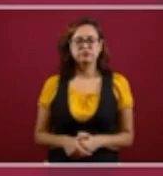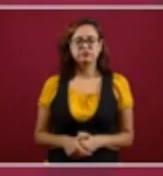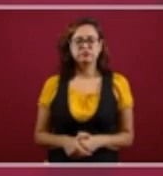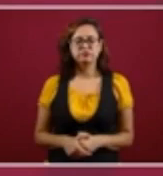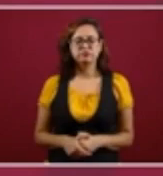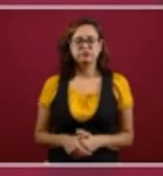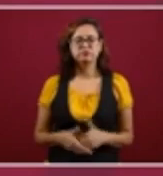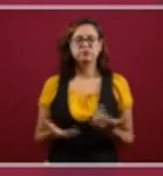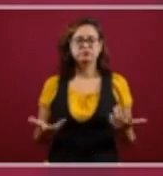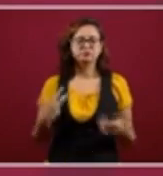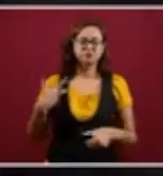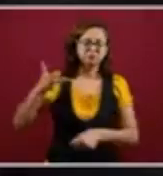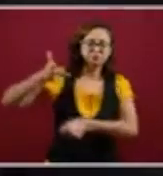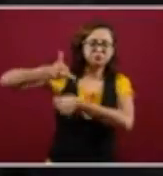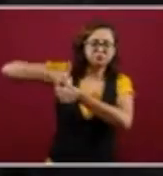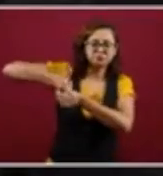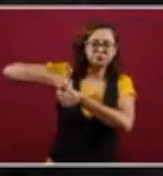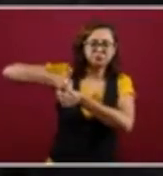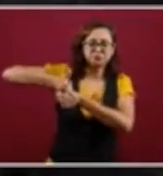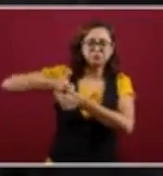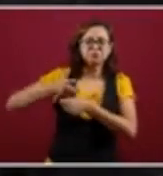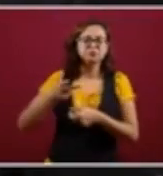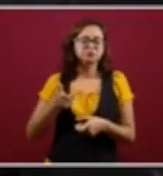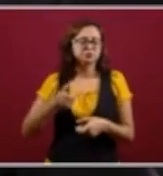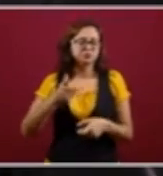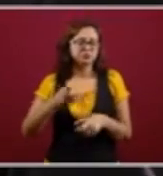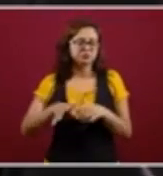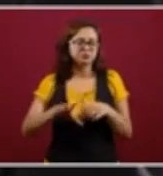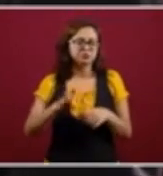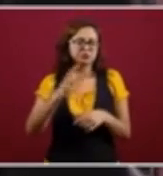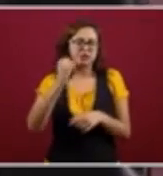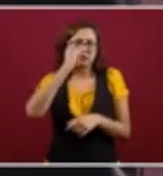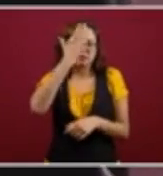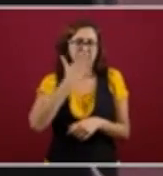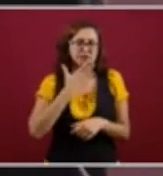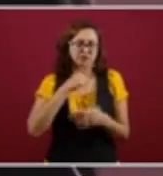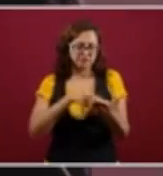tomaron las imágenes y está abierta la investigación,